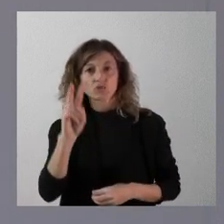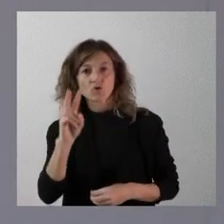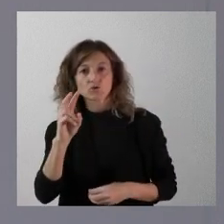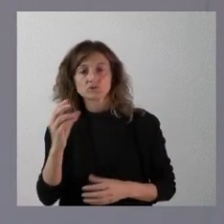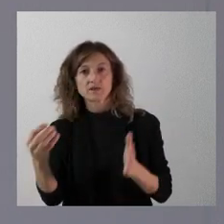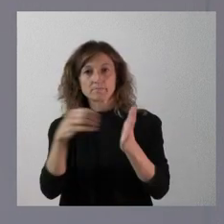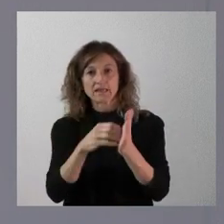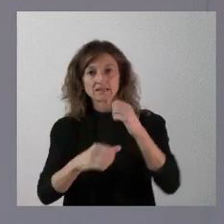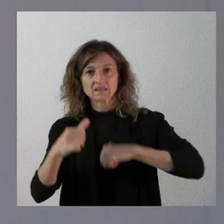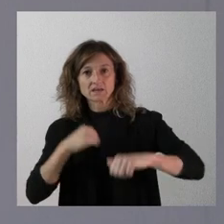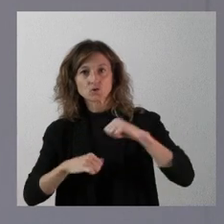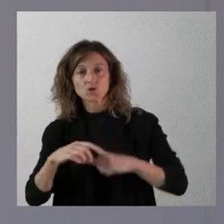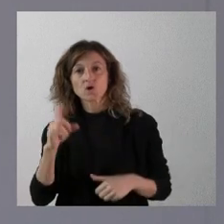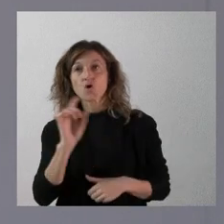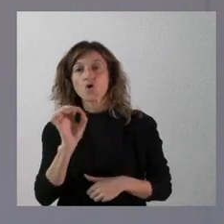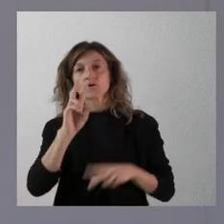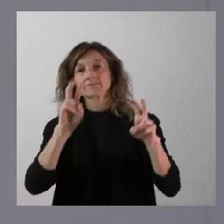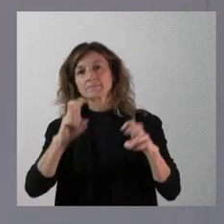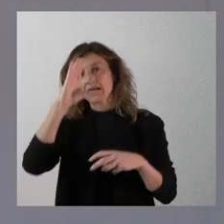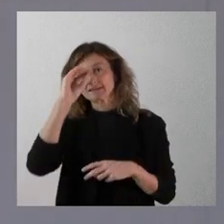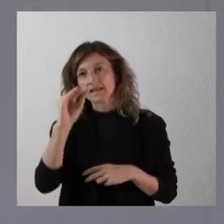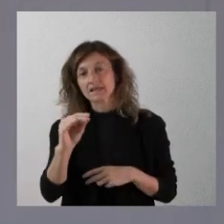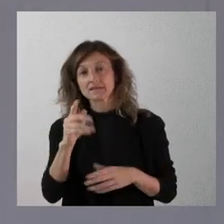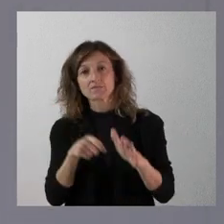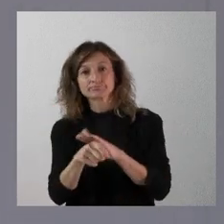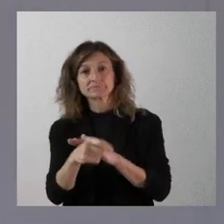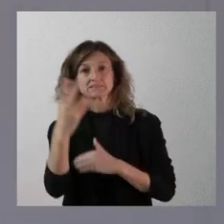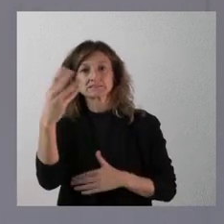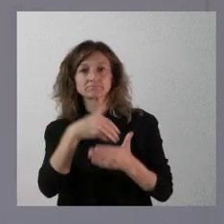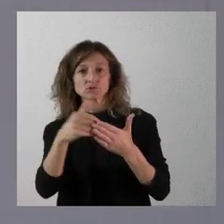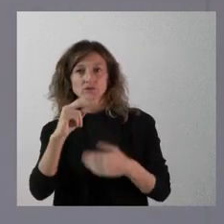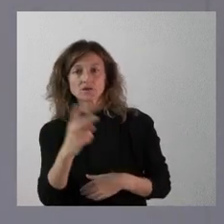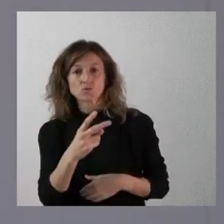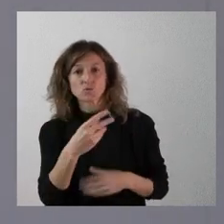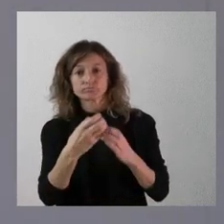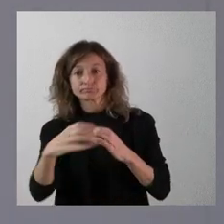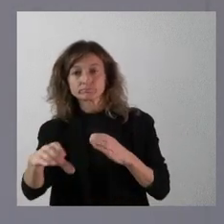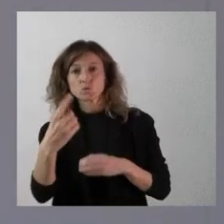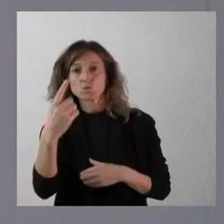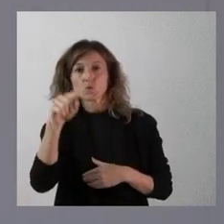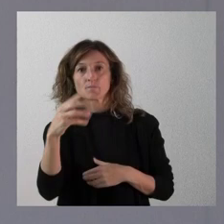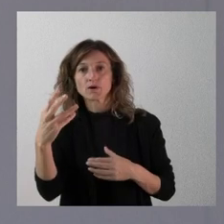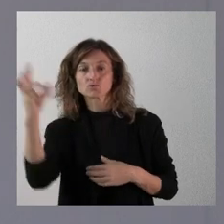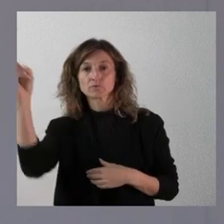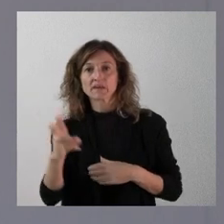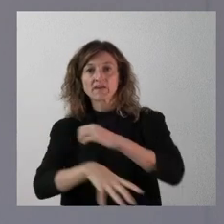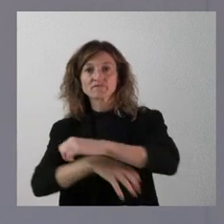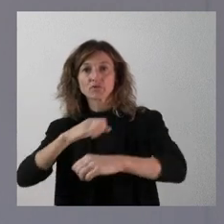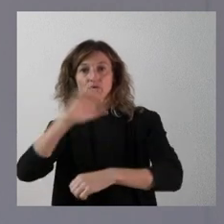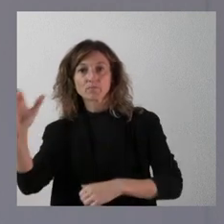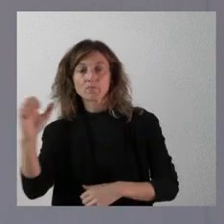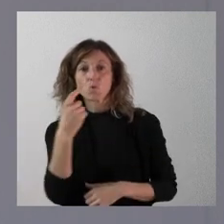quirúrgicos o en textiles inteligentes Hablamos de una inversión de 3 millones de euros de los cuales 1 8 provienen de fondos europeos pero